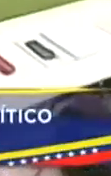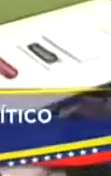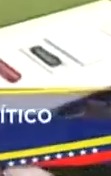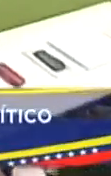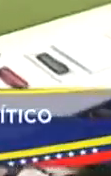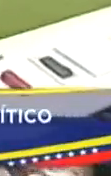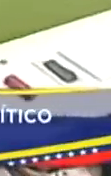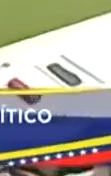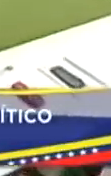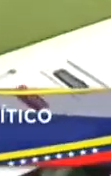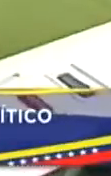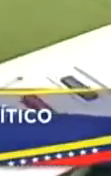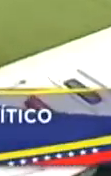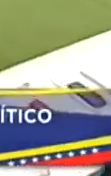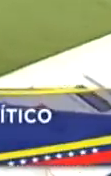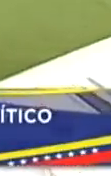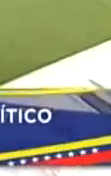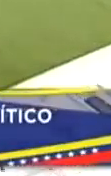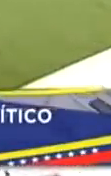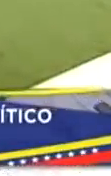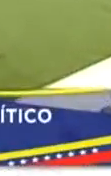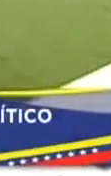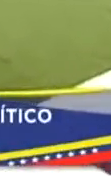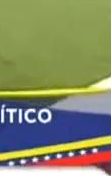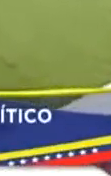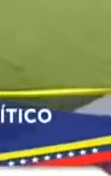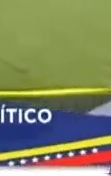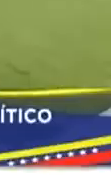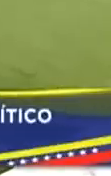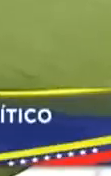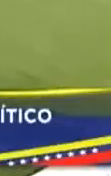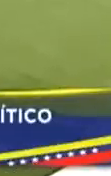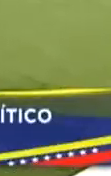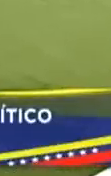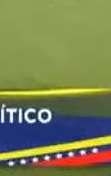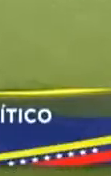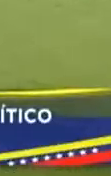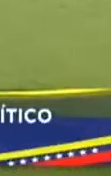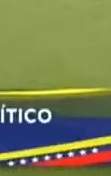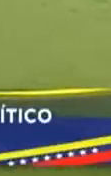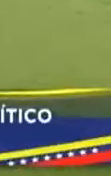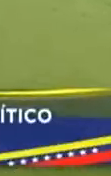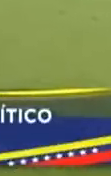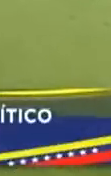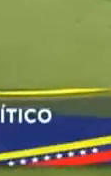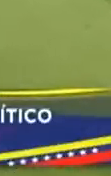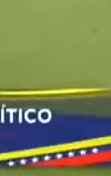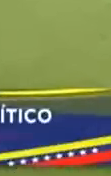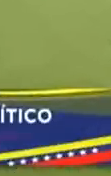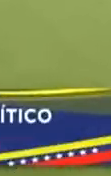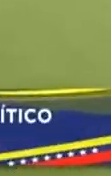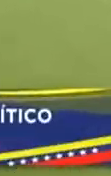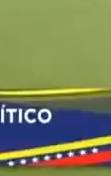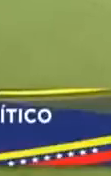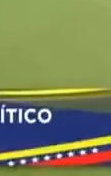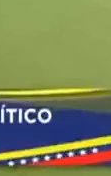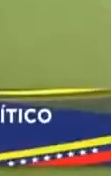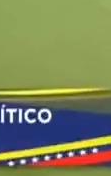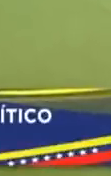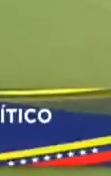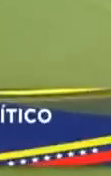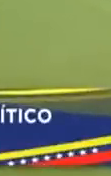El intento de asesinarme el 4 de agosto de 2018 y de matarnos, pues pretendían eliminar a toda la dirección política y militar